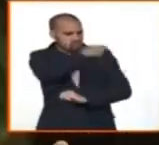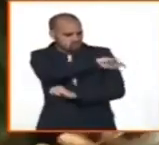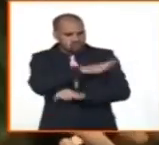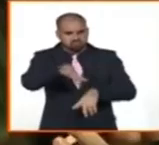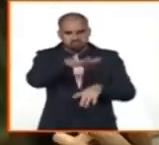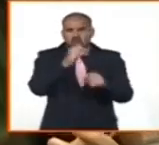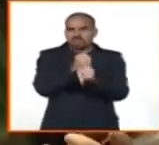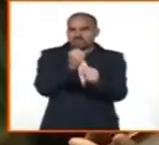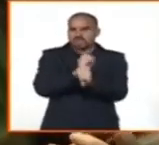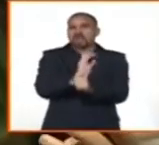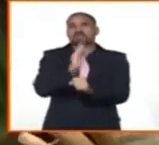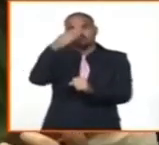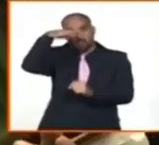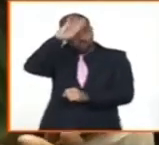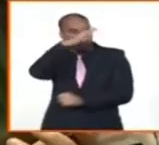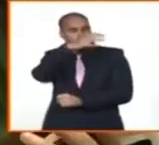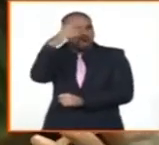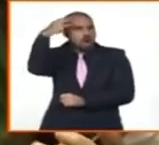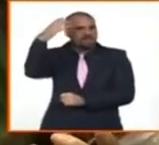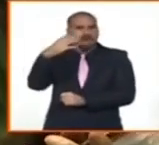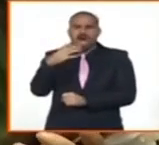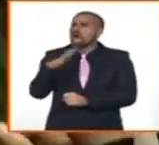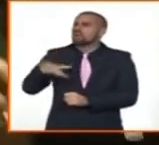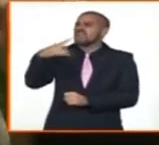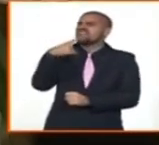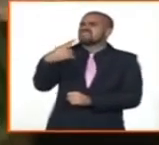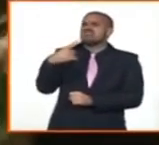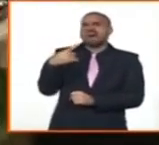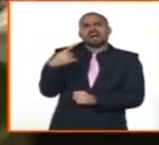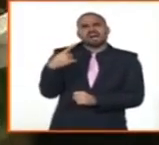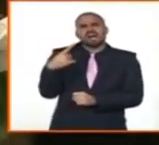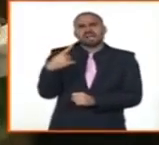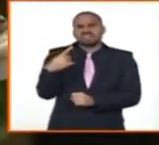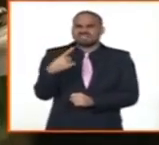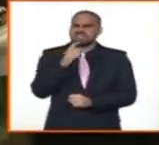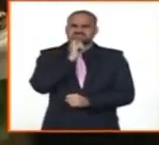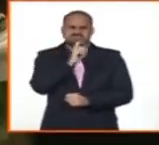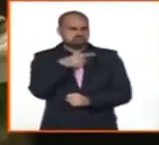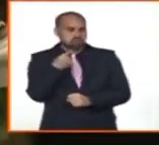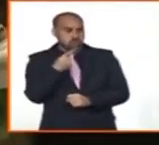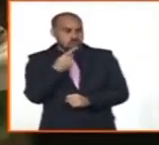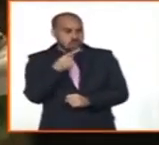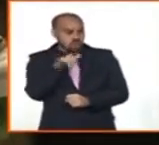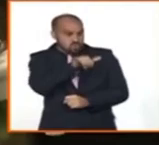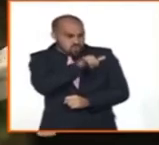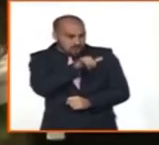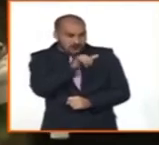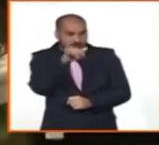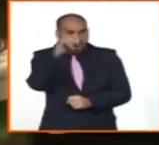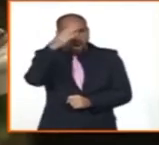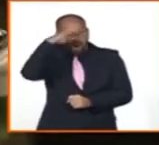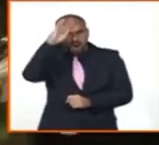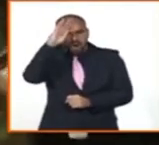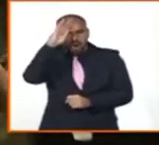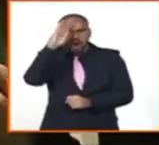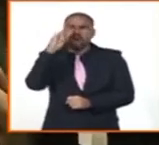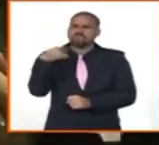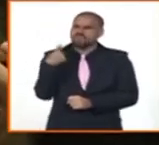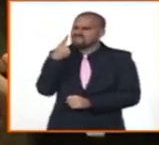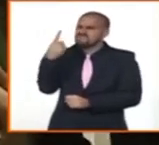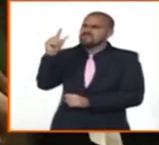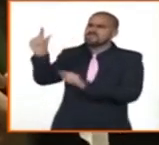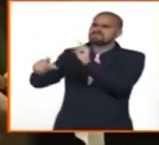nos queda mucho por ser, ni la sombra de Cuba. Eso nosotros lo escuchamos de gente, ojo, que no